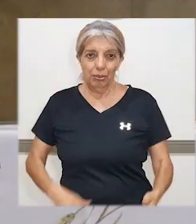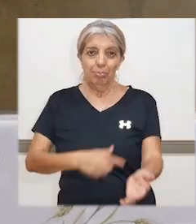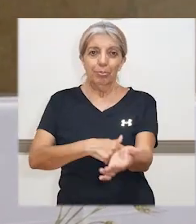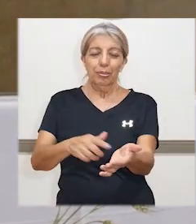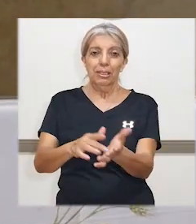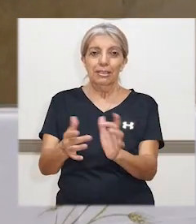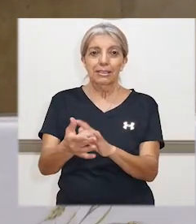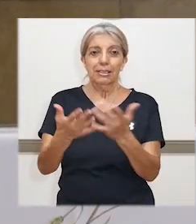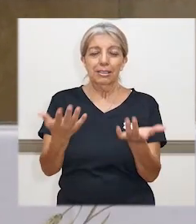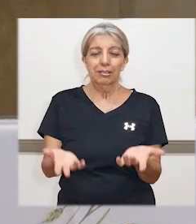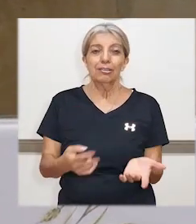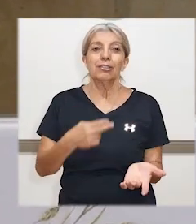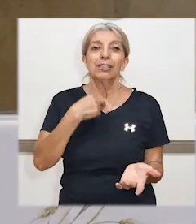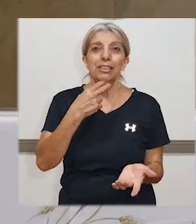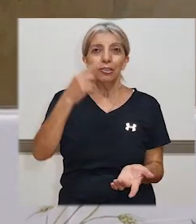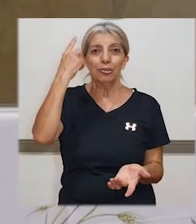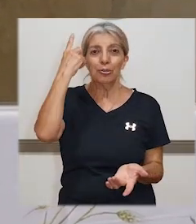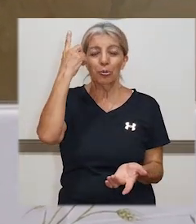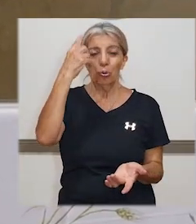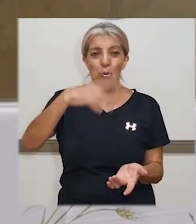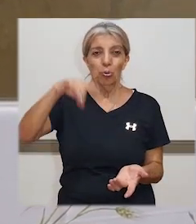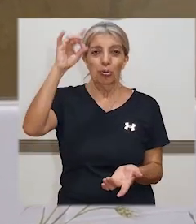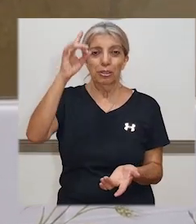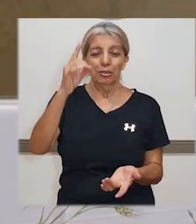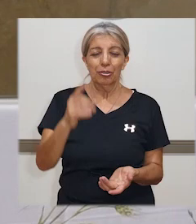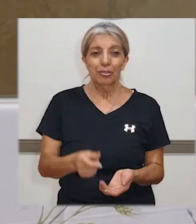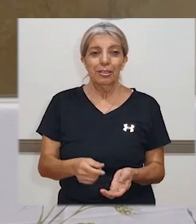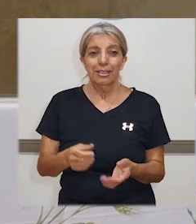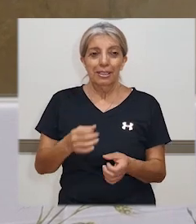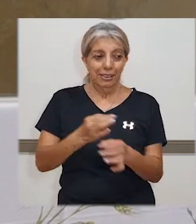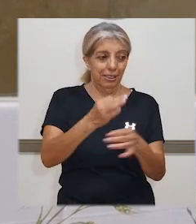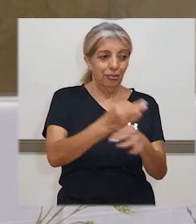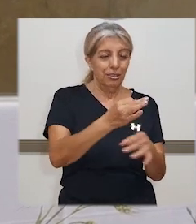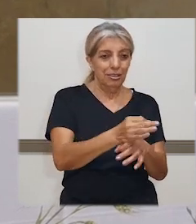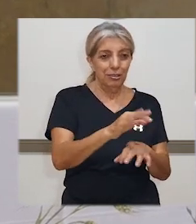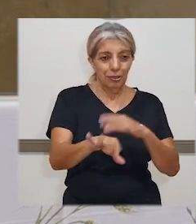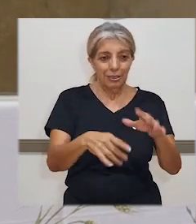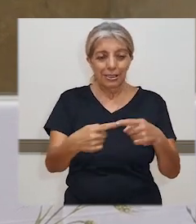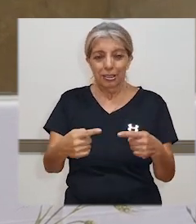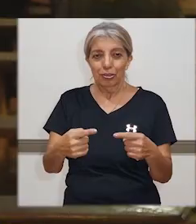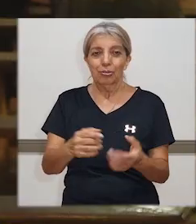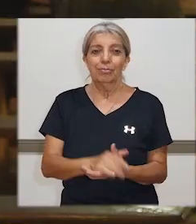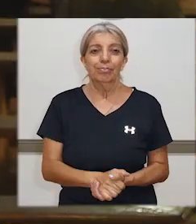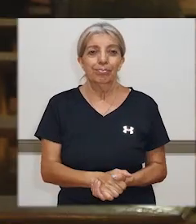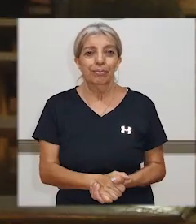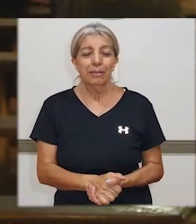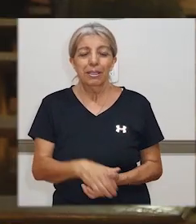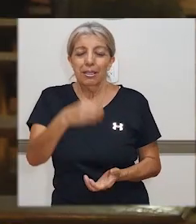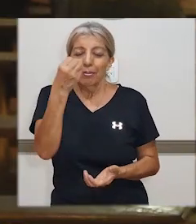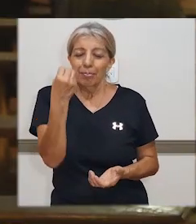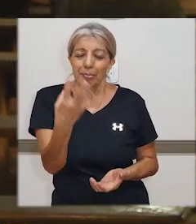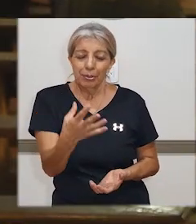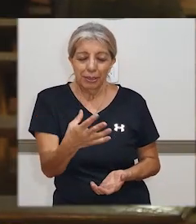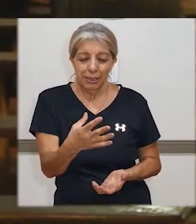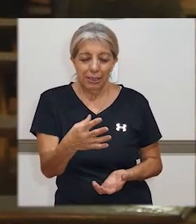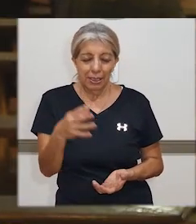sangre de Jesucristo, Hijo tuyo y Señor nuestro, que nos mandó celebrar estos misterios. Porque Él